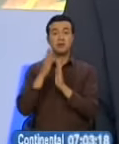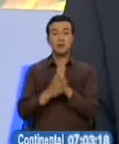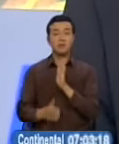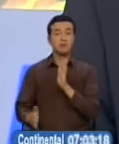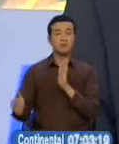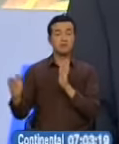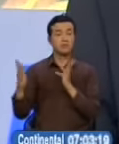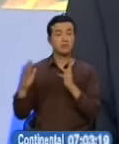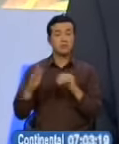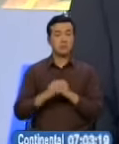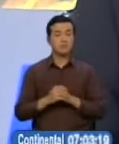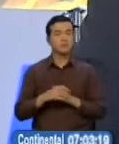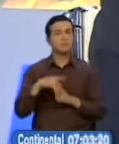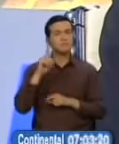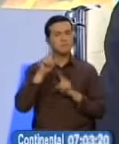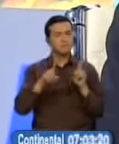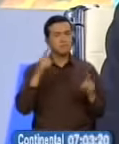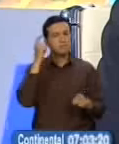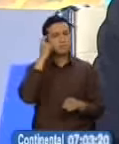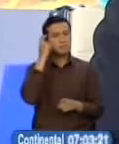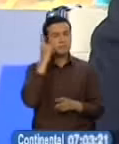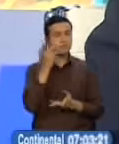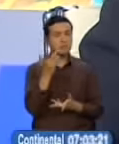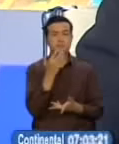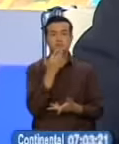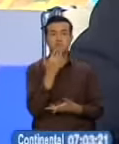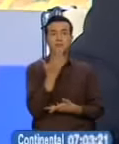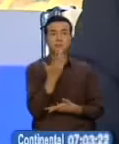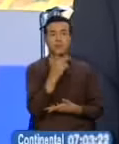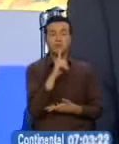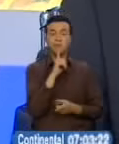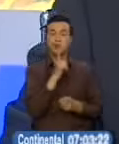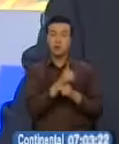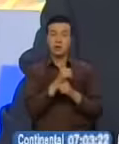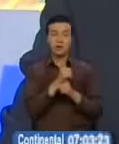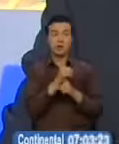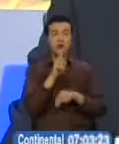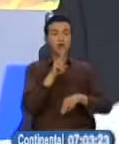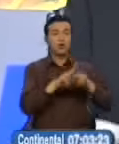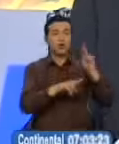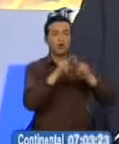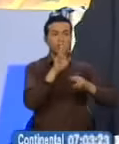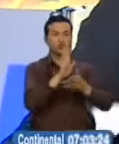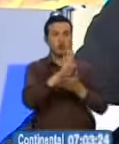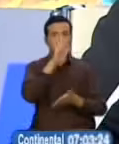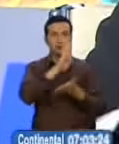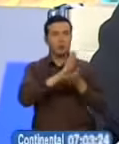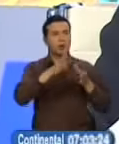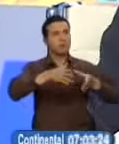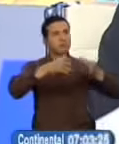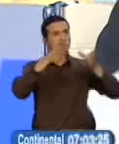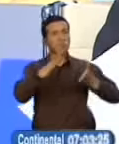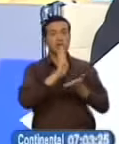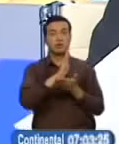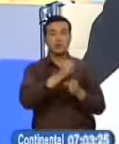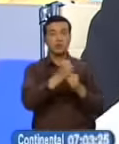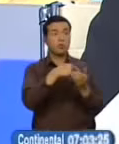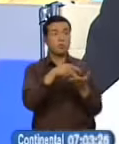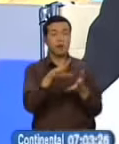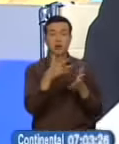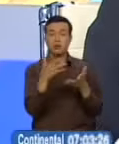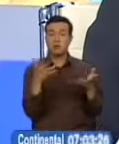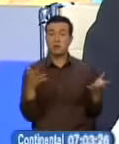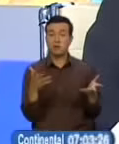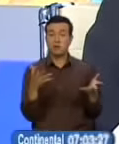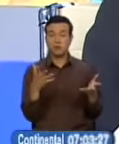2016. Ha generado polémica el hecho de que no se haya asegurado las escuelas con motivo del terremoto.